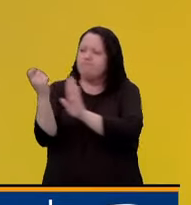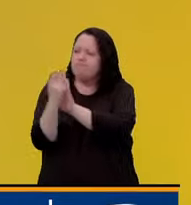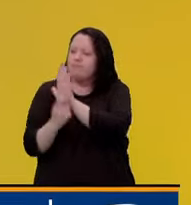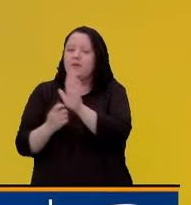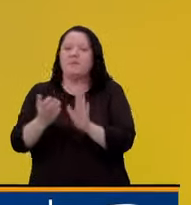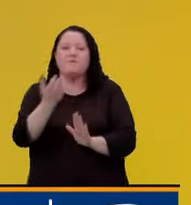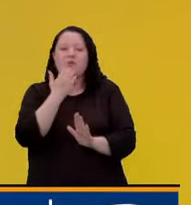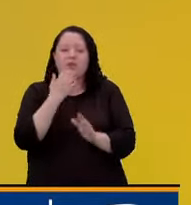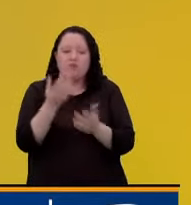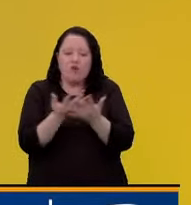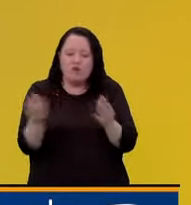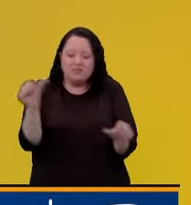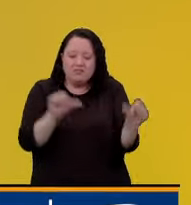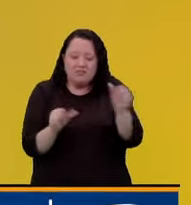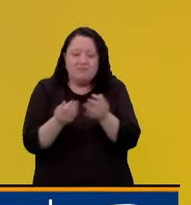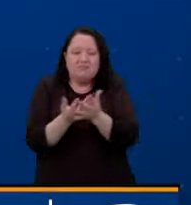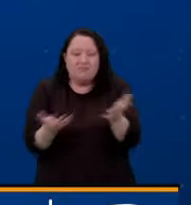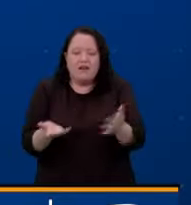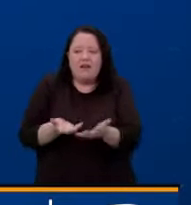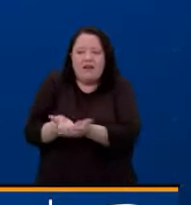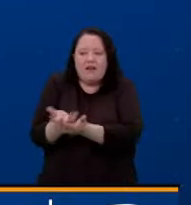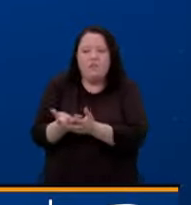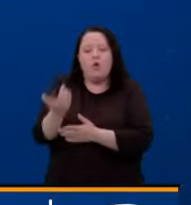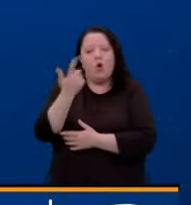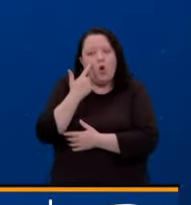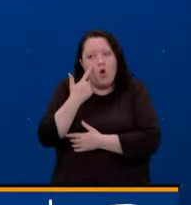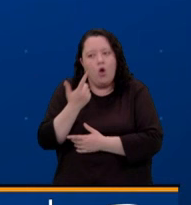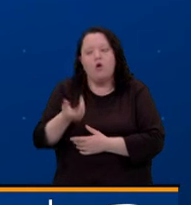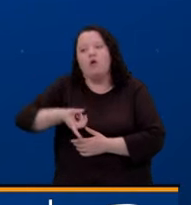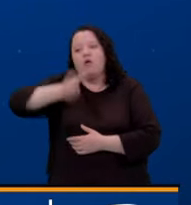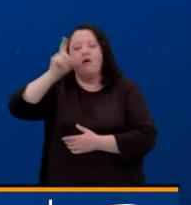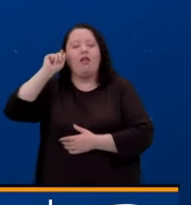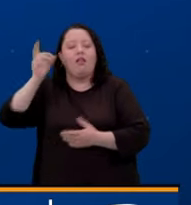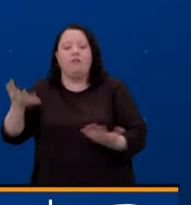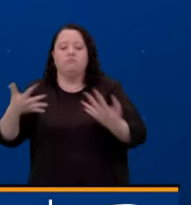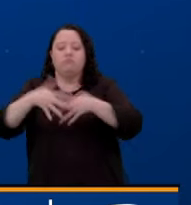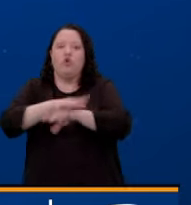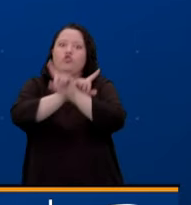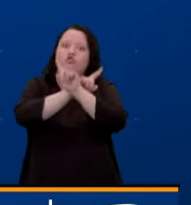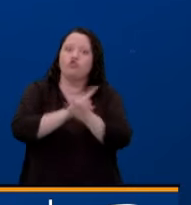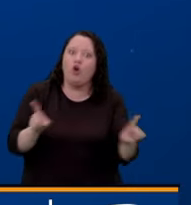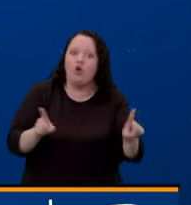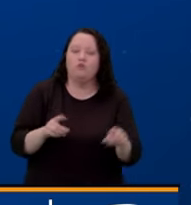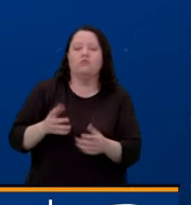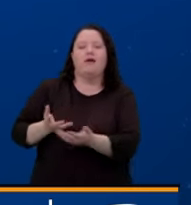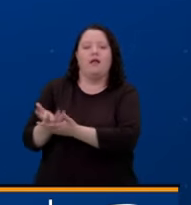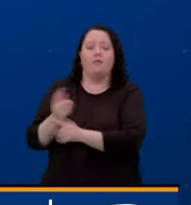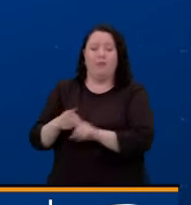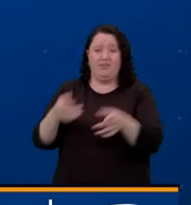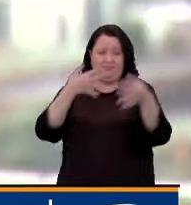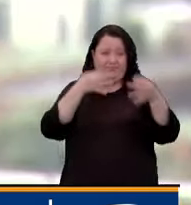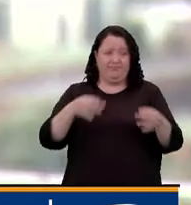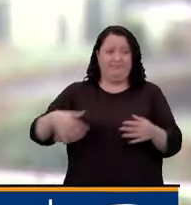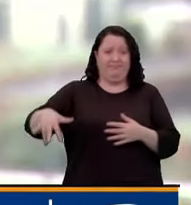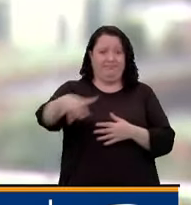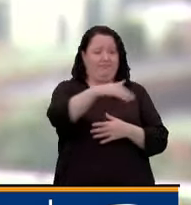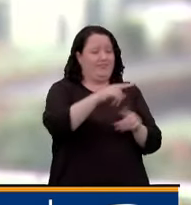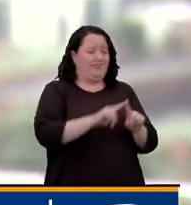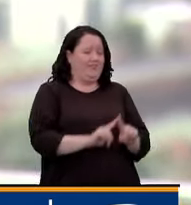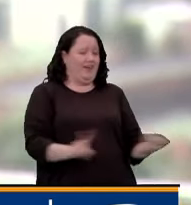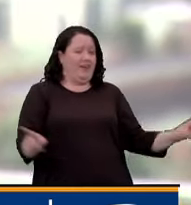sus ingredientes y recomendaciones como no mezclarlas con bebidas alcohólicas, la realidad es otra. El alcohol